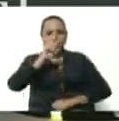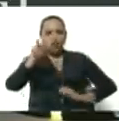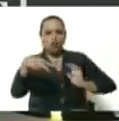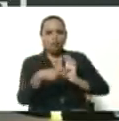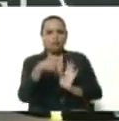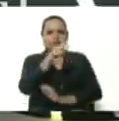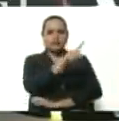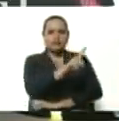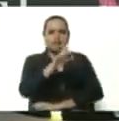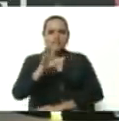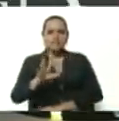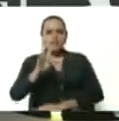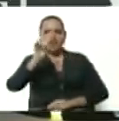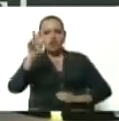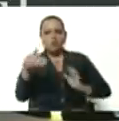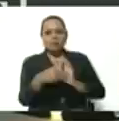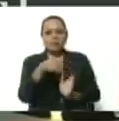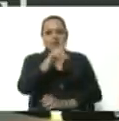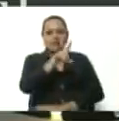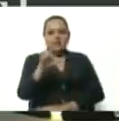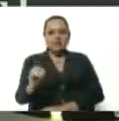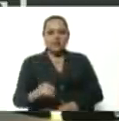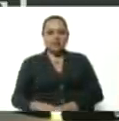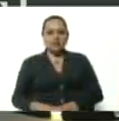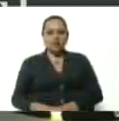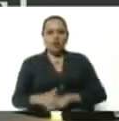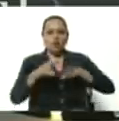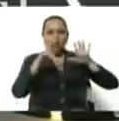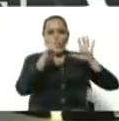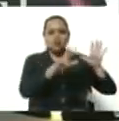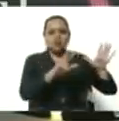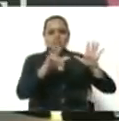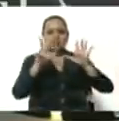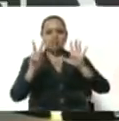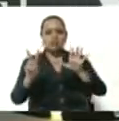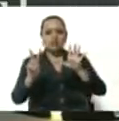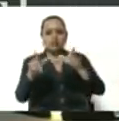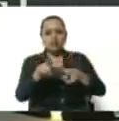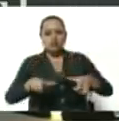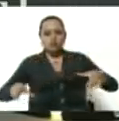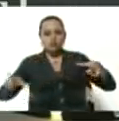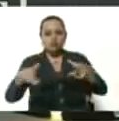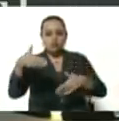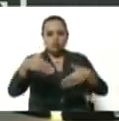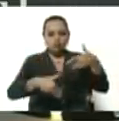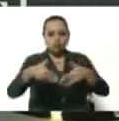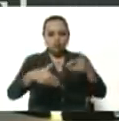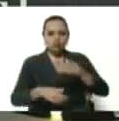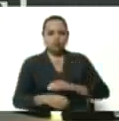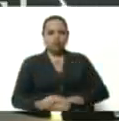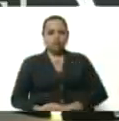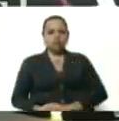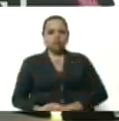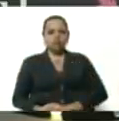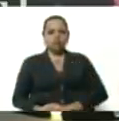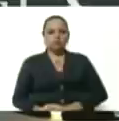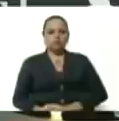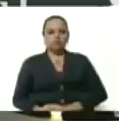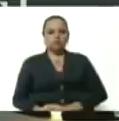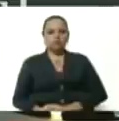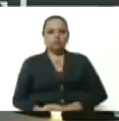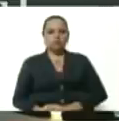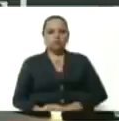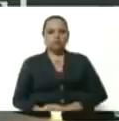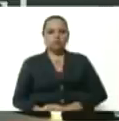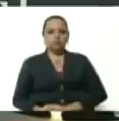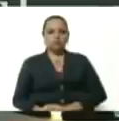2010, a los años anteriores, los 87 circuitos electorales o circunscripciones electorales